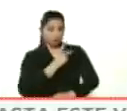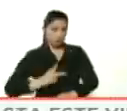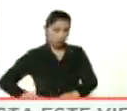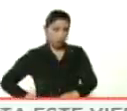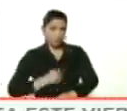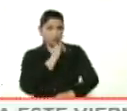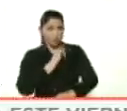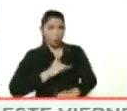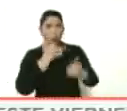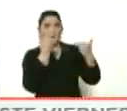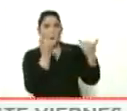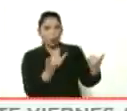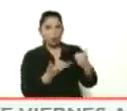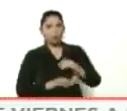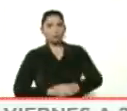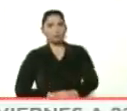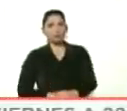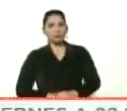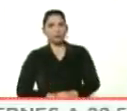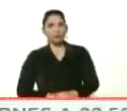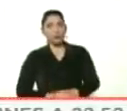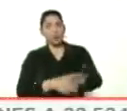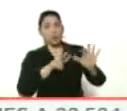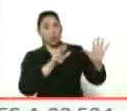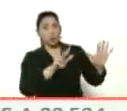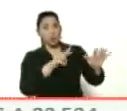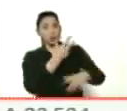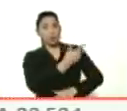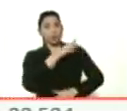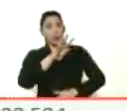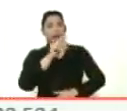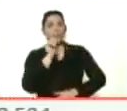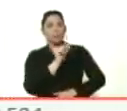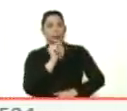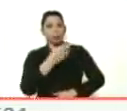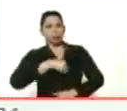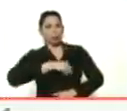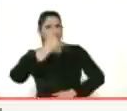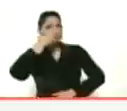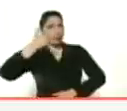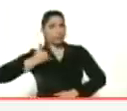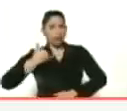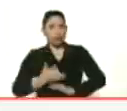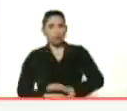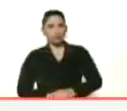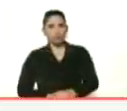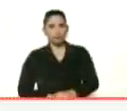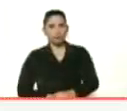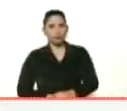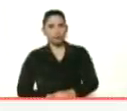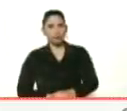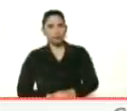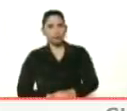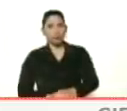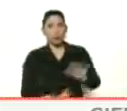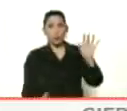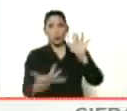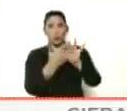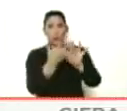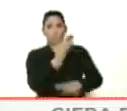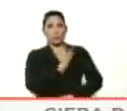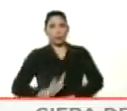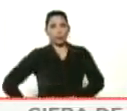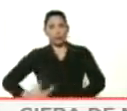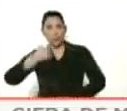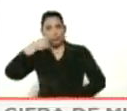informan ahorita a esta hora, cuando son las 8:34, tenemos una llamada telefónica con el presidente de la República